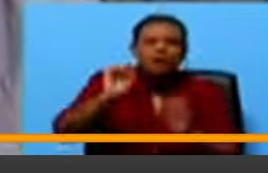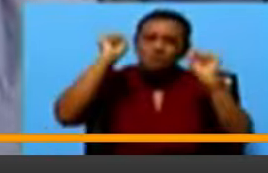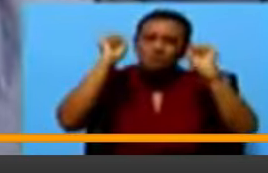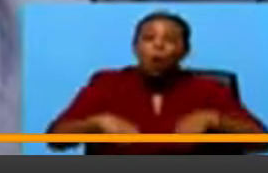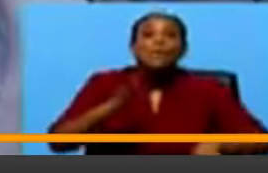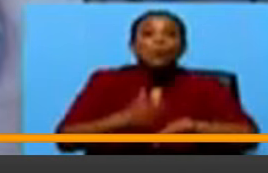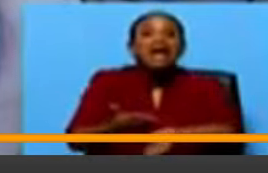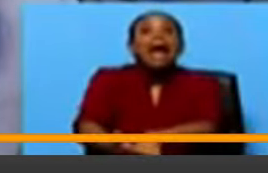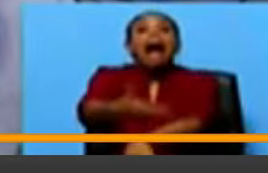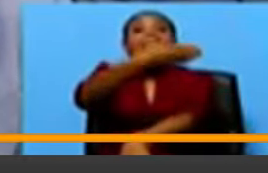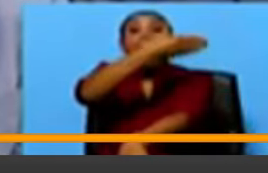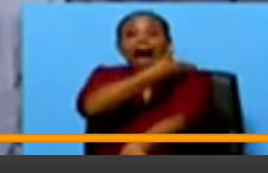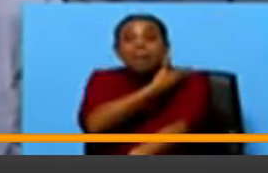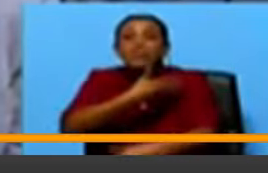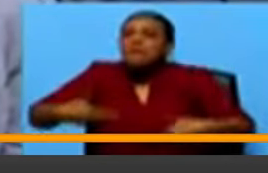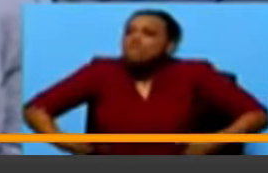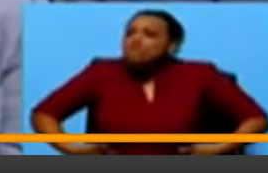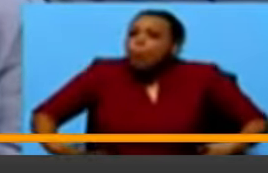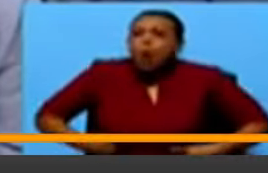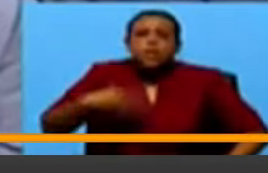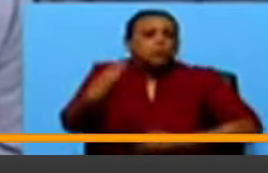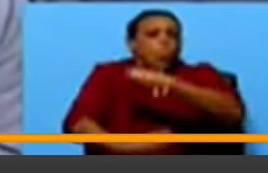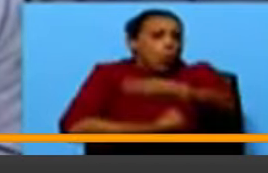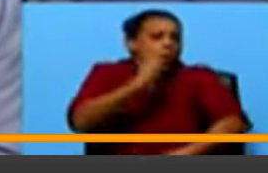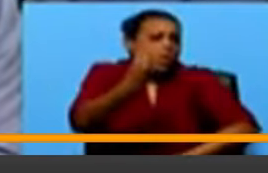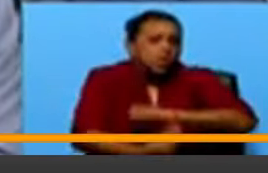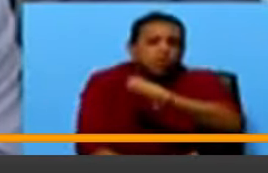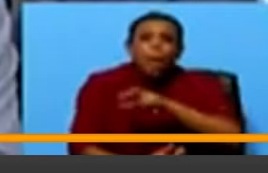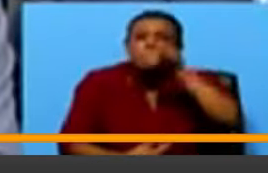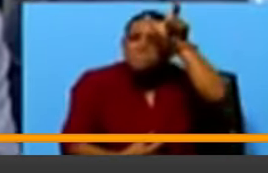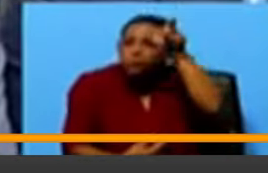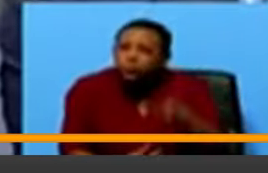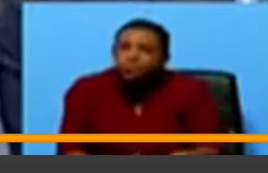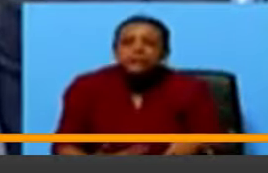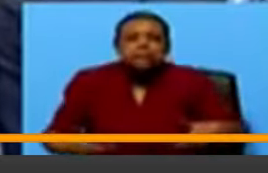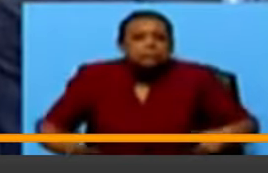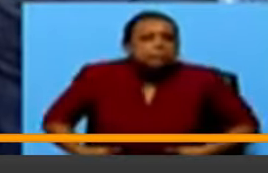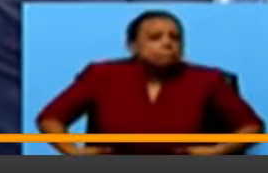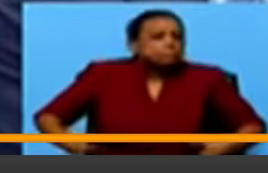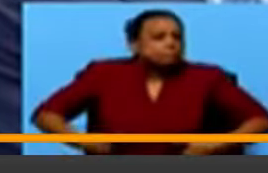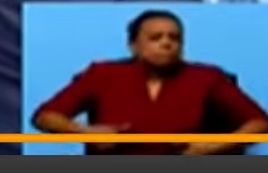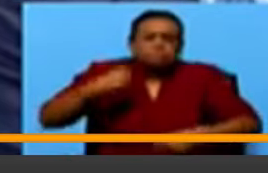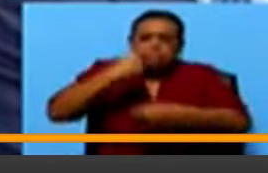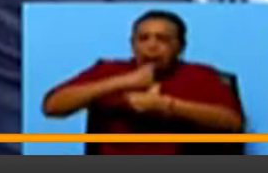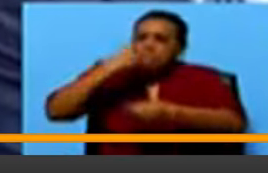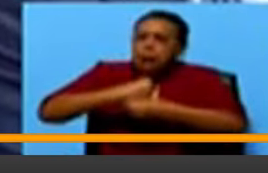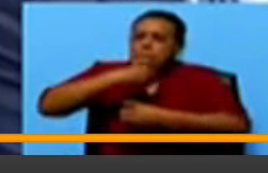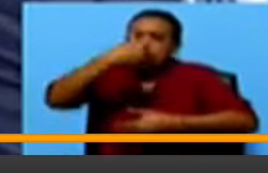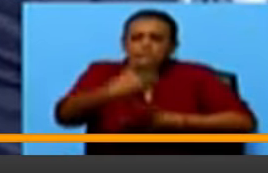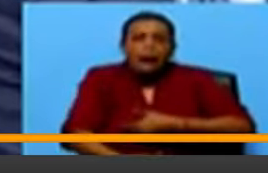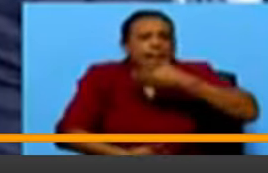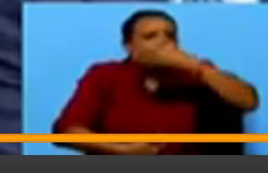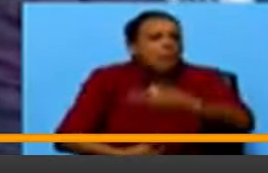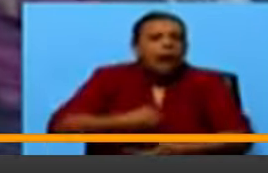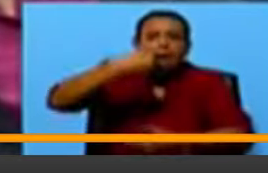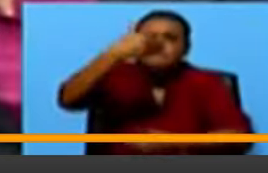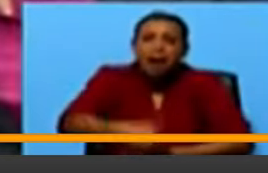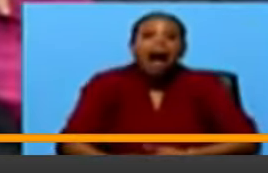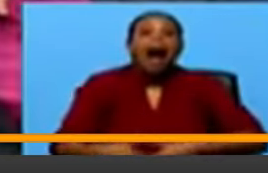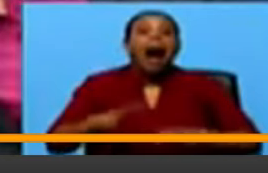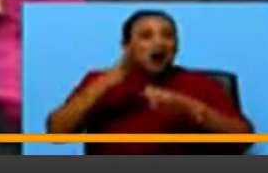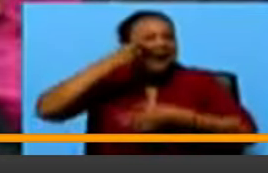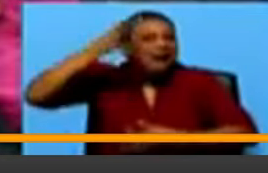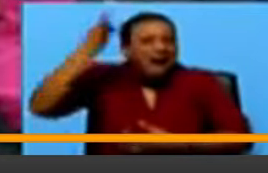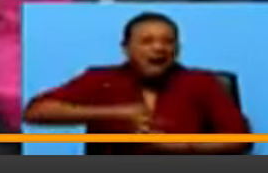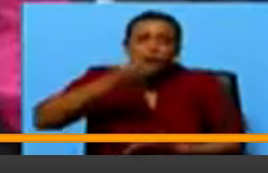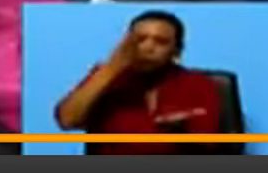hubo quienes nos fundaron, hubo quienes trabajaron para que estuviéramos en